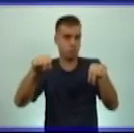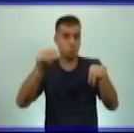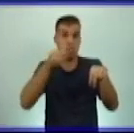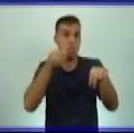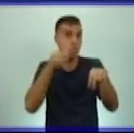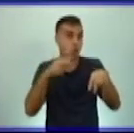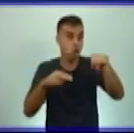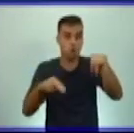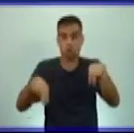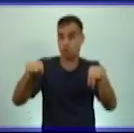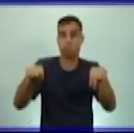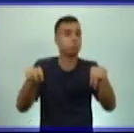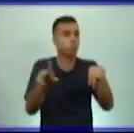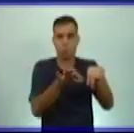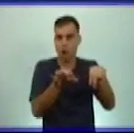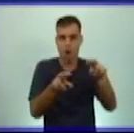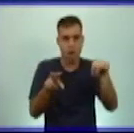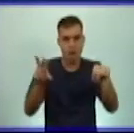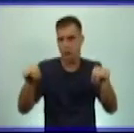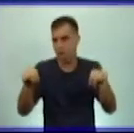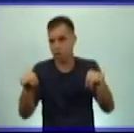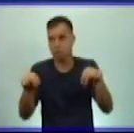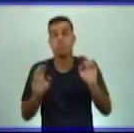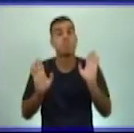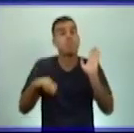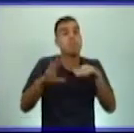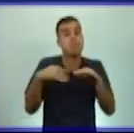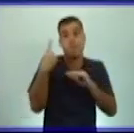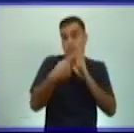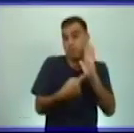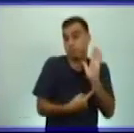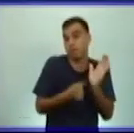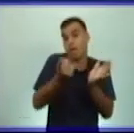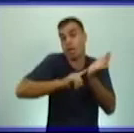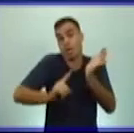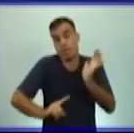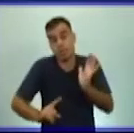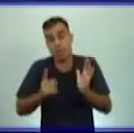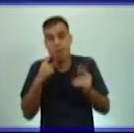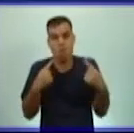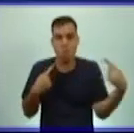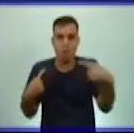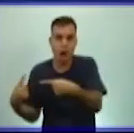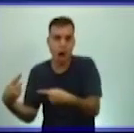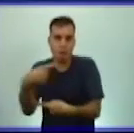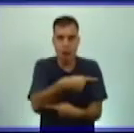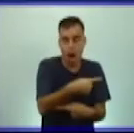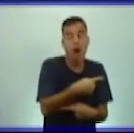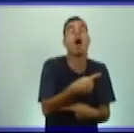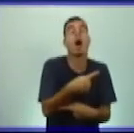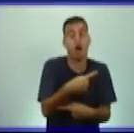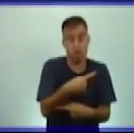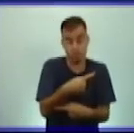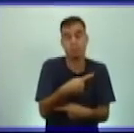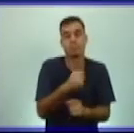porque según el sentido de la corriente que se va a inducir, su campo se va a oponer a la